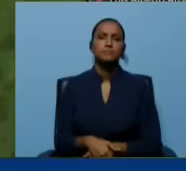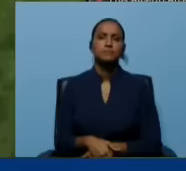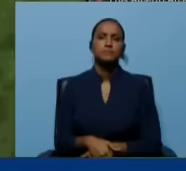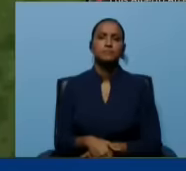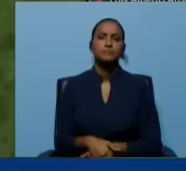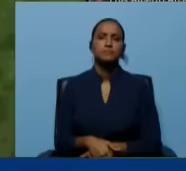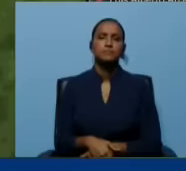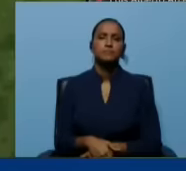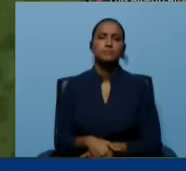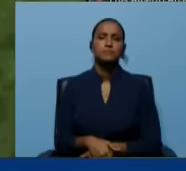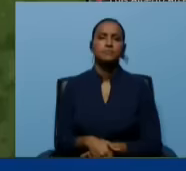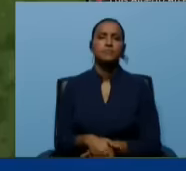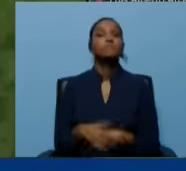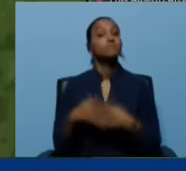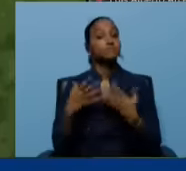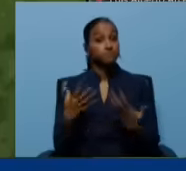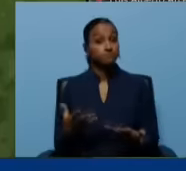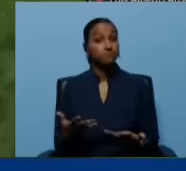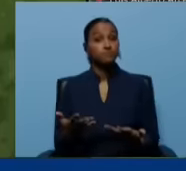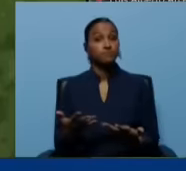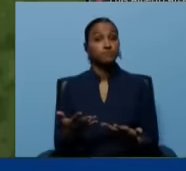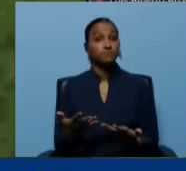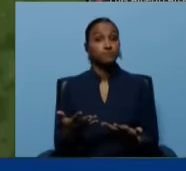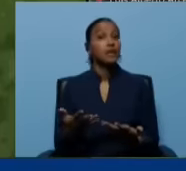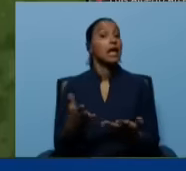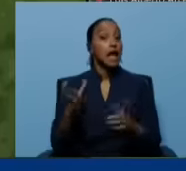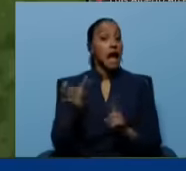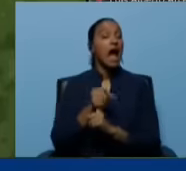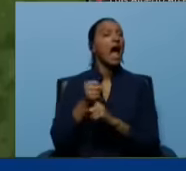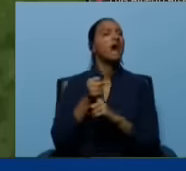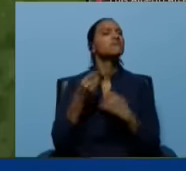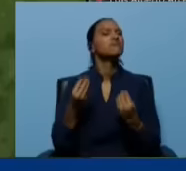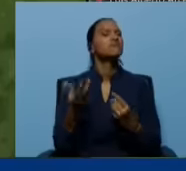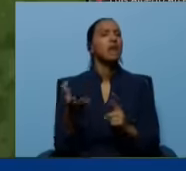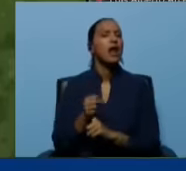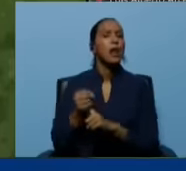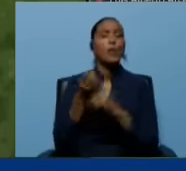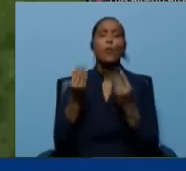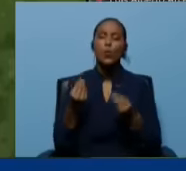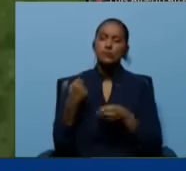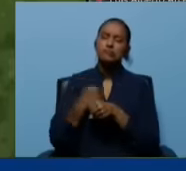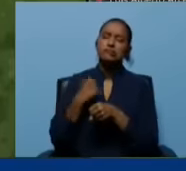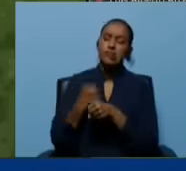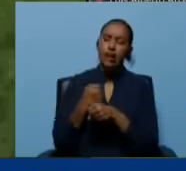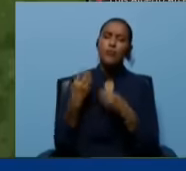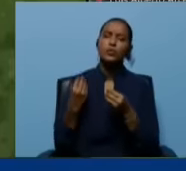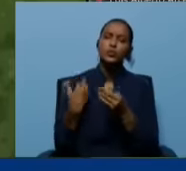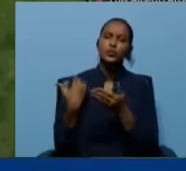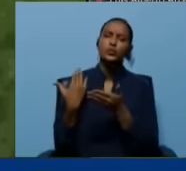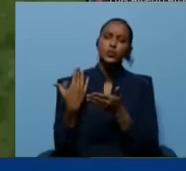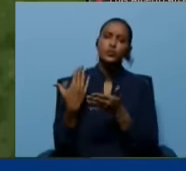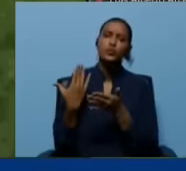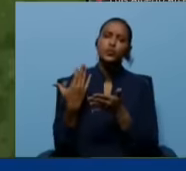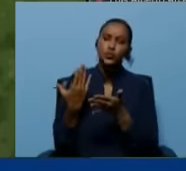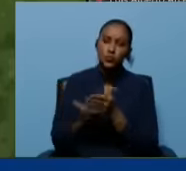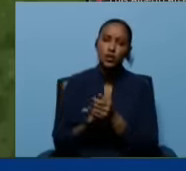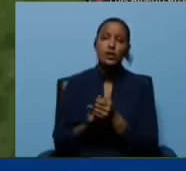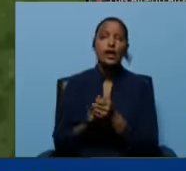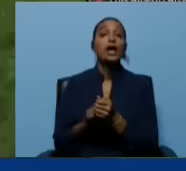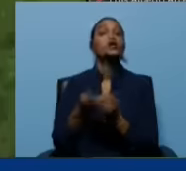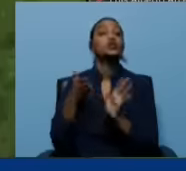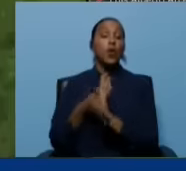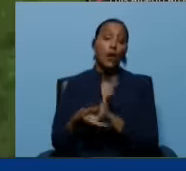de circunstancias muy adversas, ha logrado con mucho trabajo y empeño el renacer